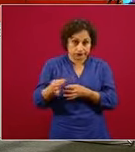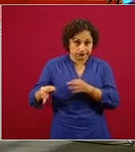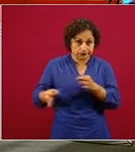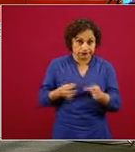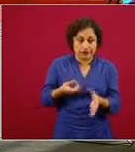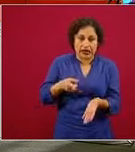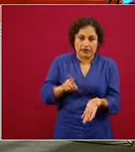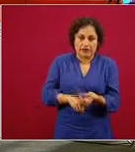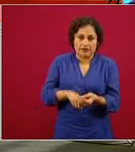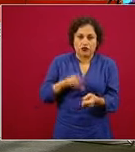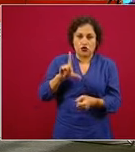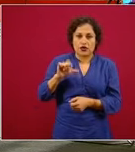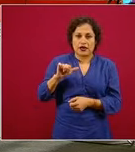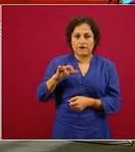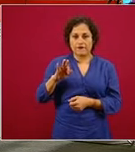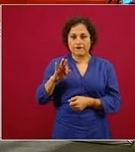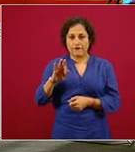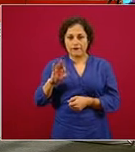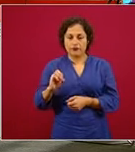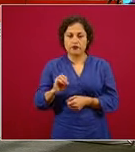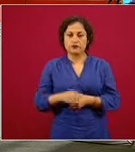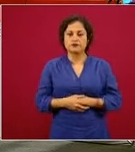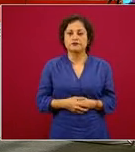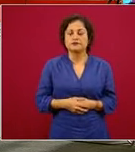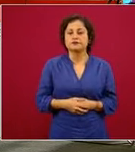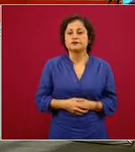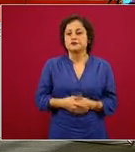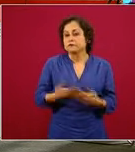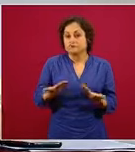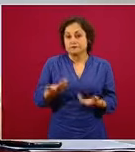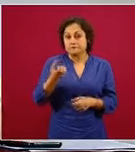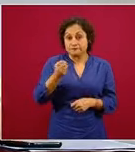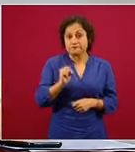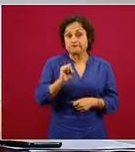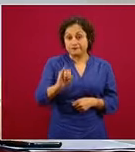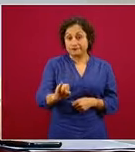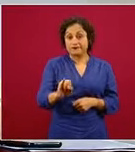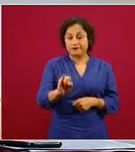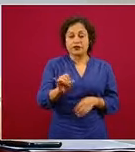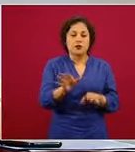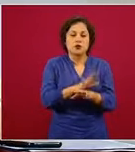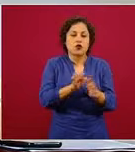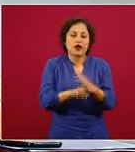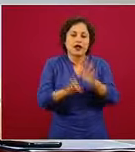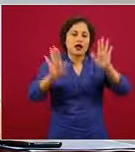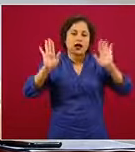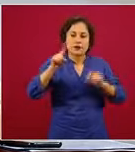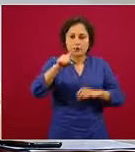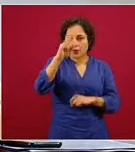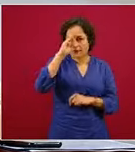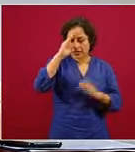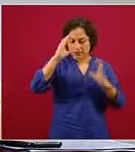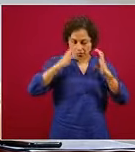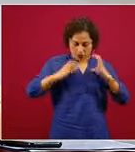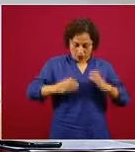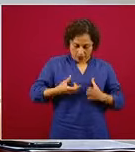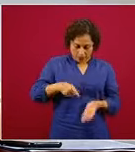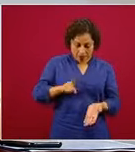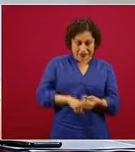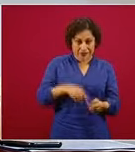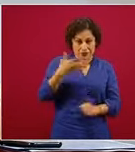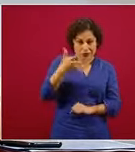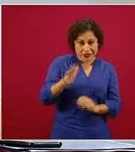tejido linfoide. Así vamos a considerar que tenemos suficientes 10,000 billones de células T o